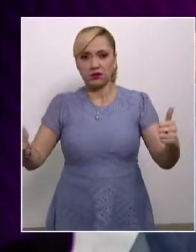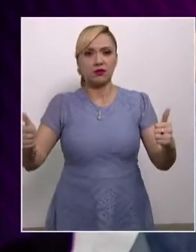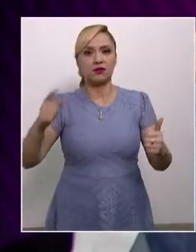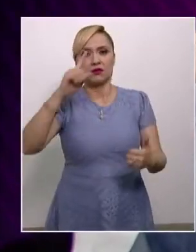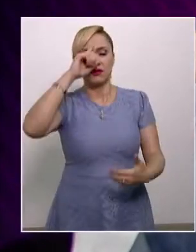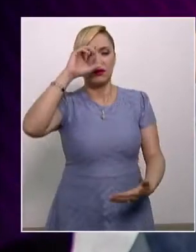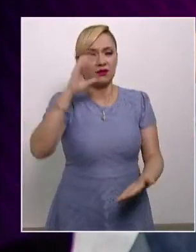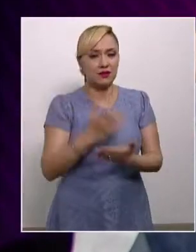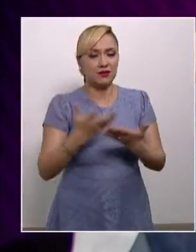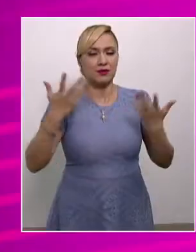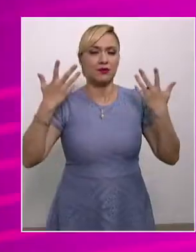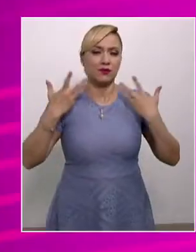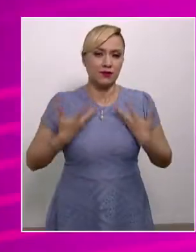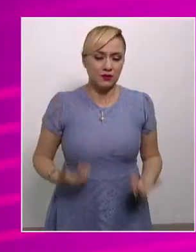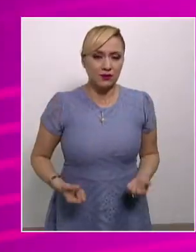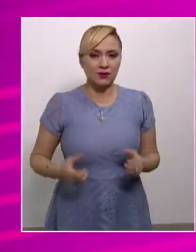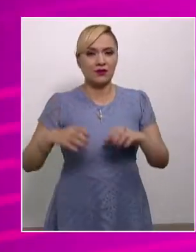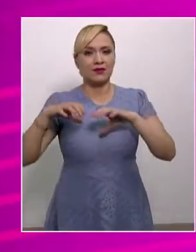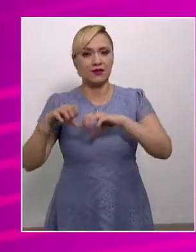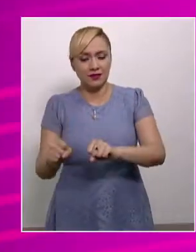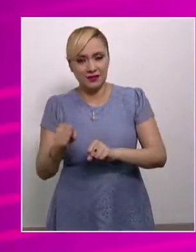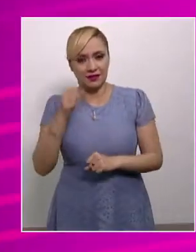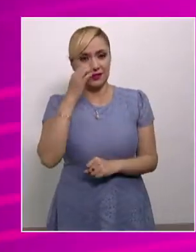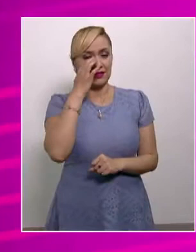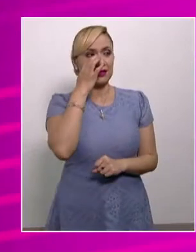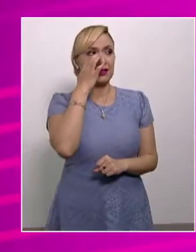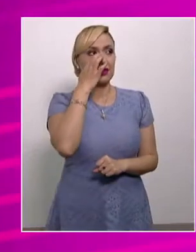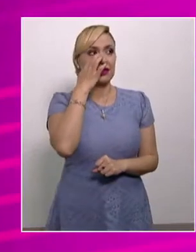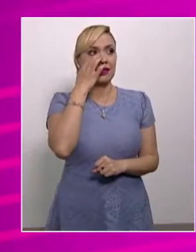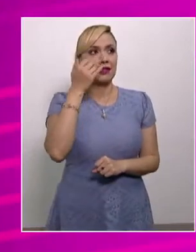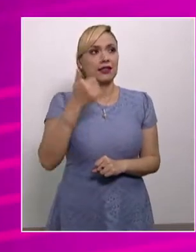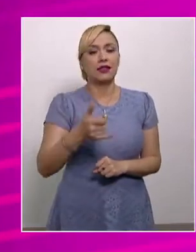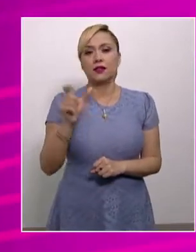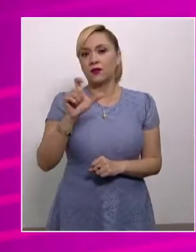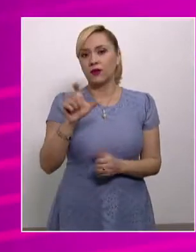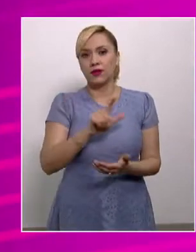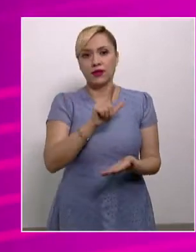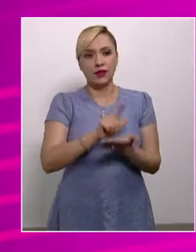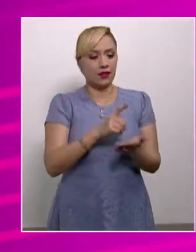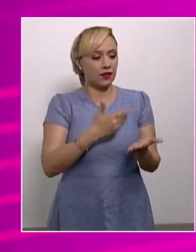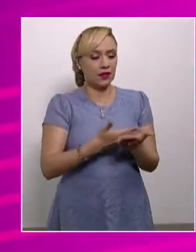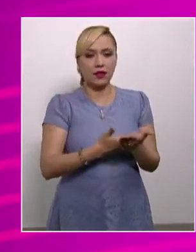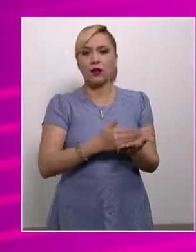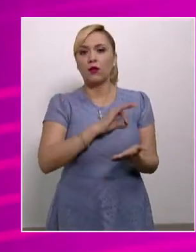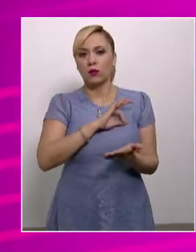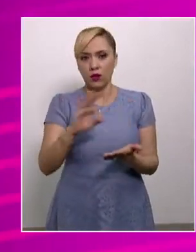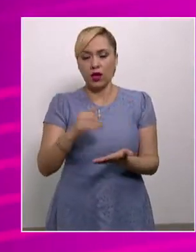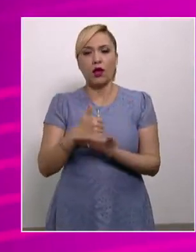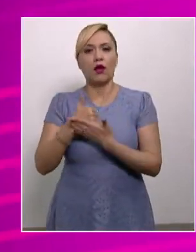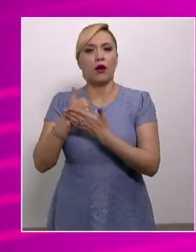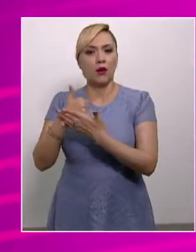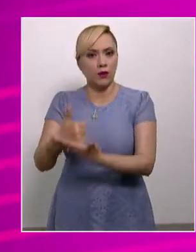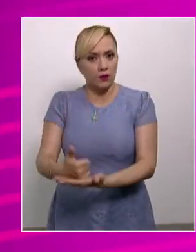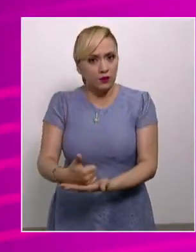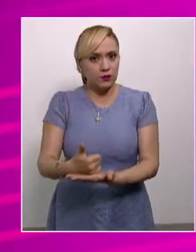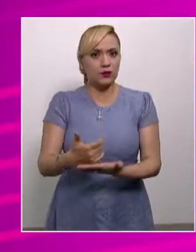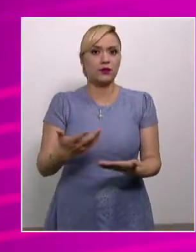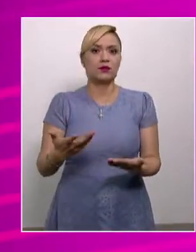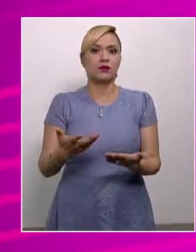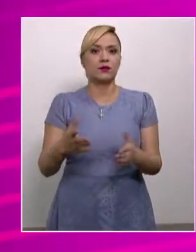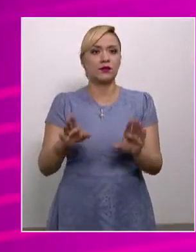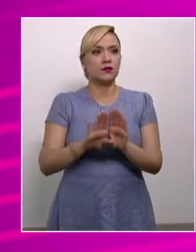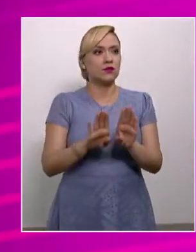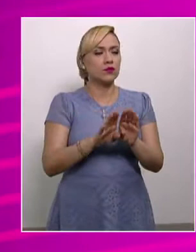a las situaciones de sus detenciones. Y en cuanto también a lo jurídico, nosotros podemos ofrecer regularizaciones de sus estancias, pero